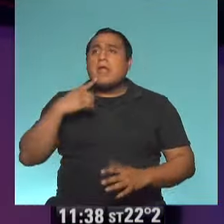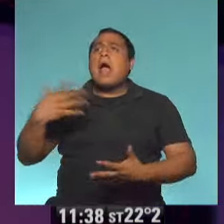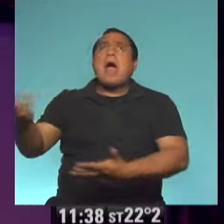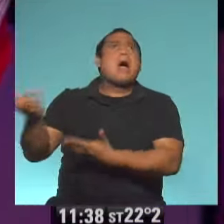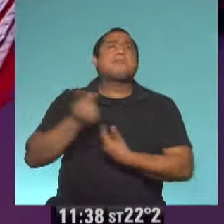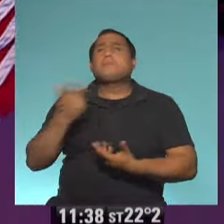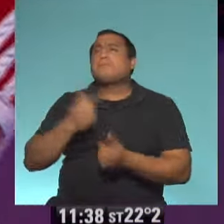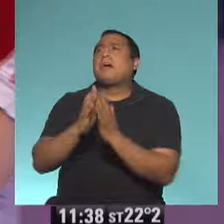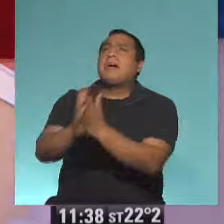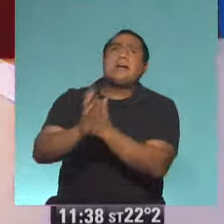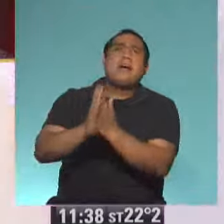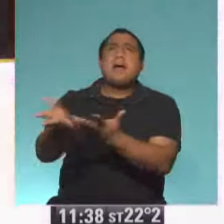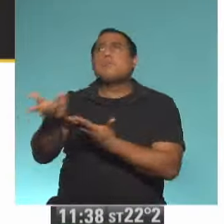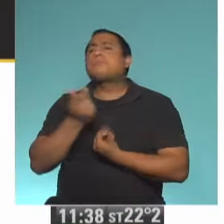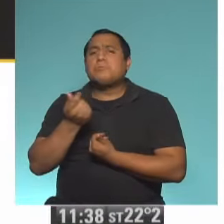¡Que alguien me ayude!